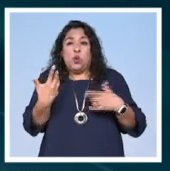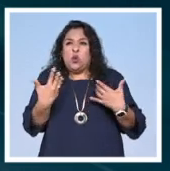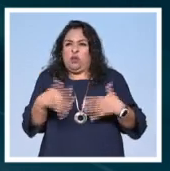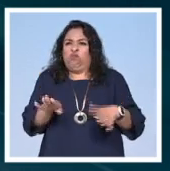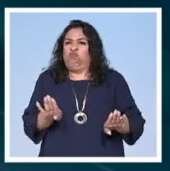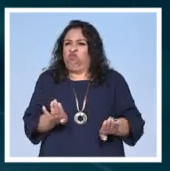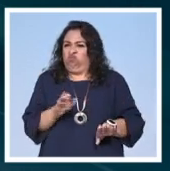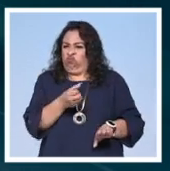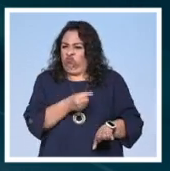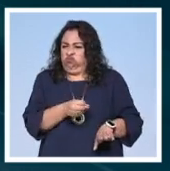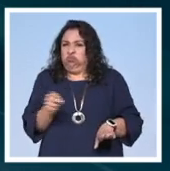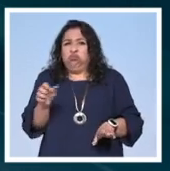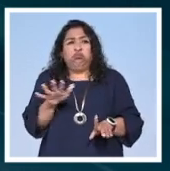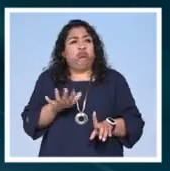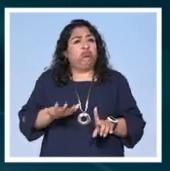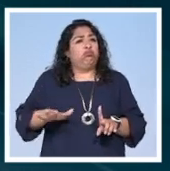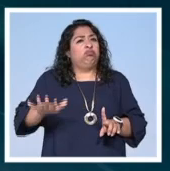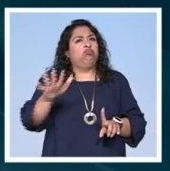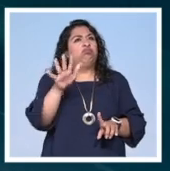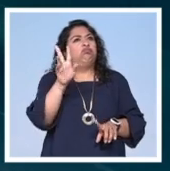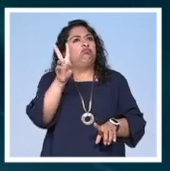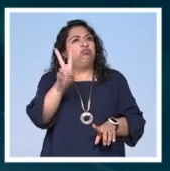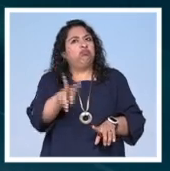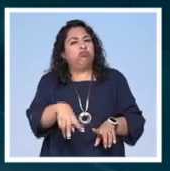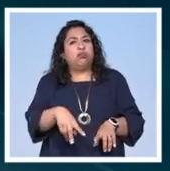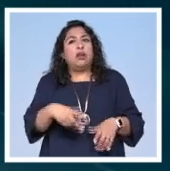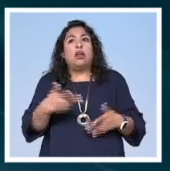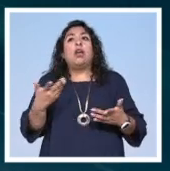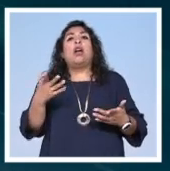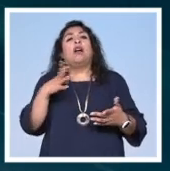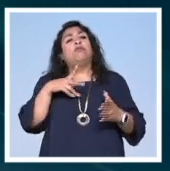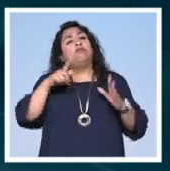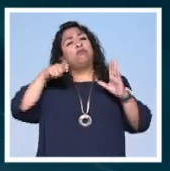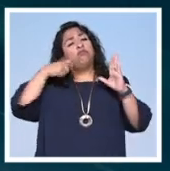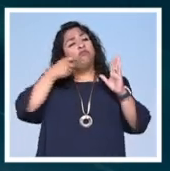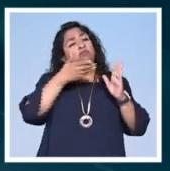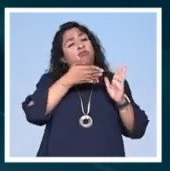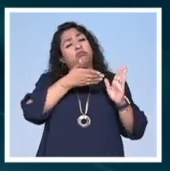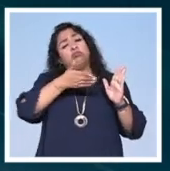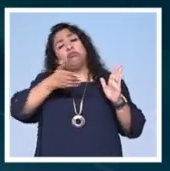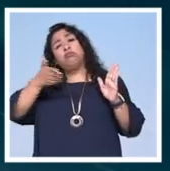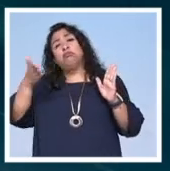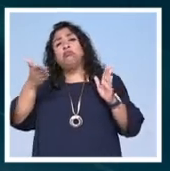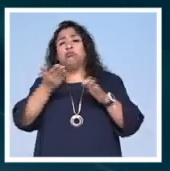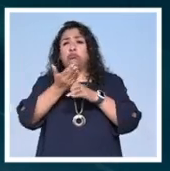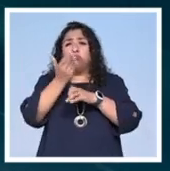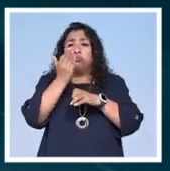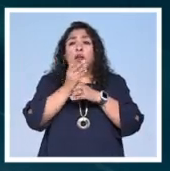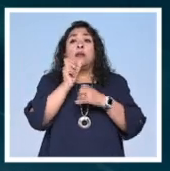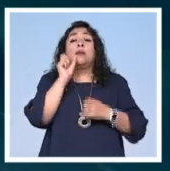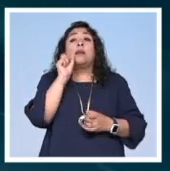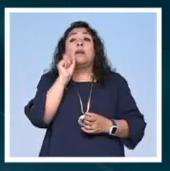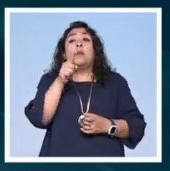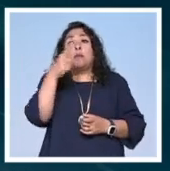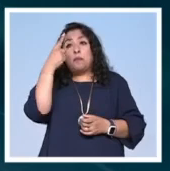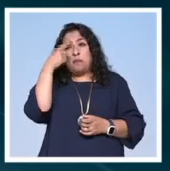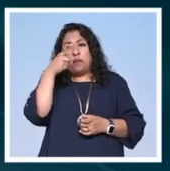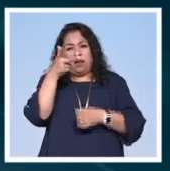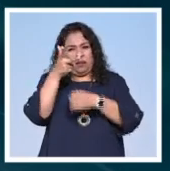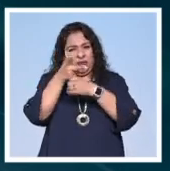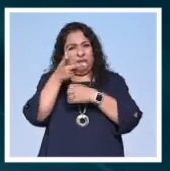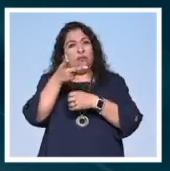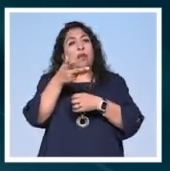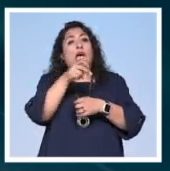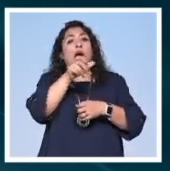aptitud para crear una atmósfera creíble conducir su relato con soltura y sentido del humor y también para la dirección de